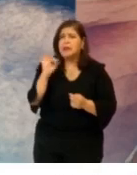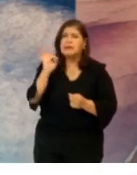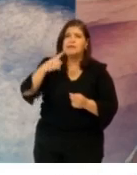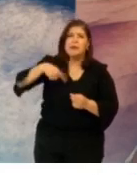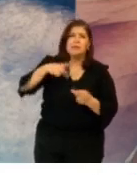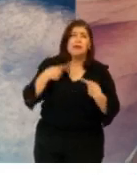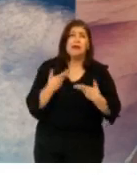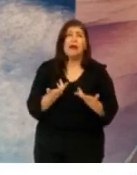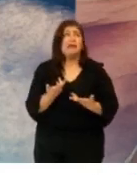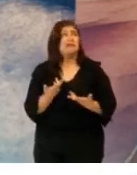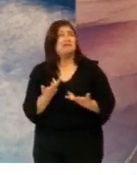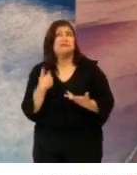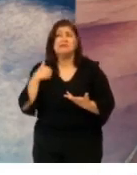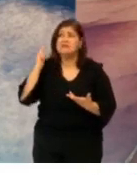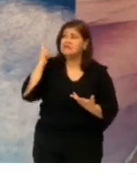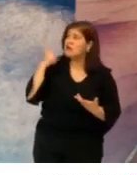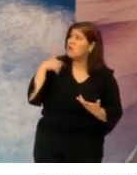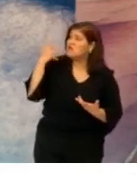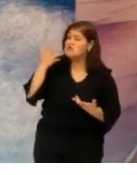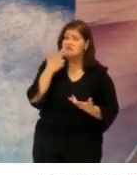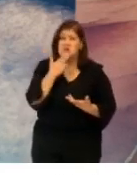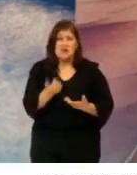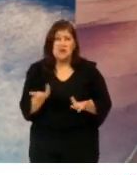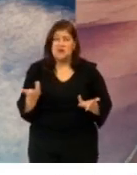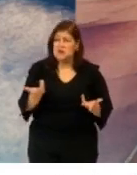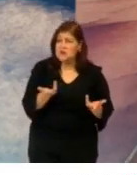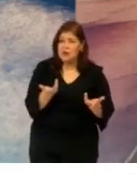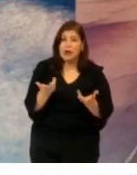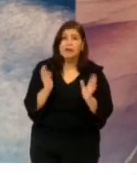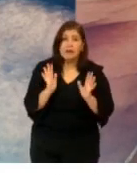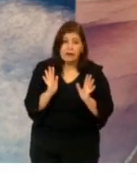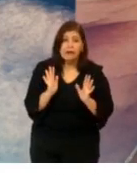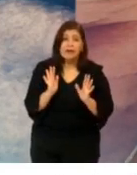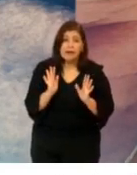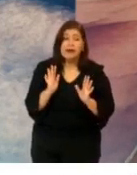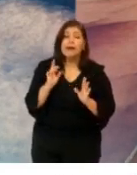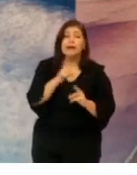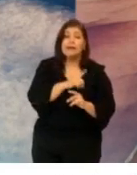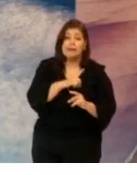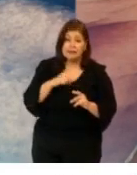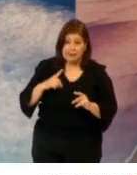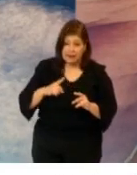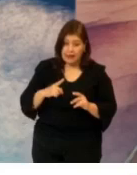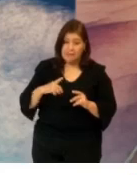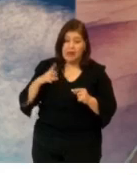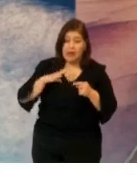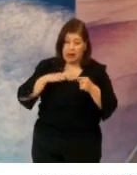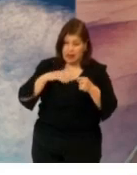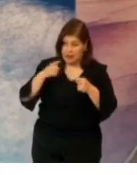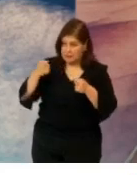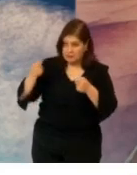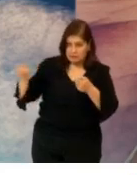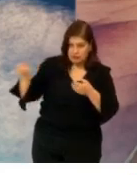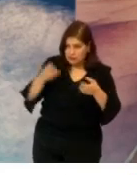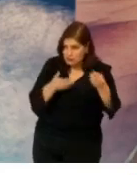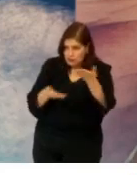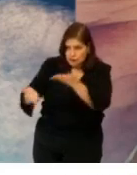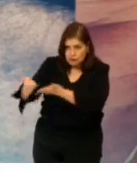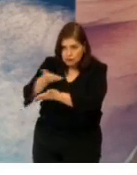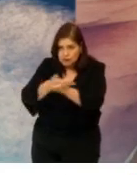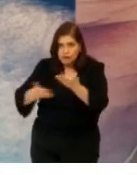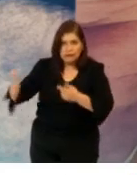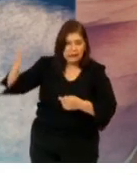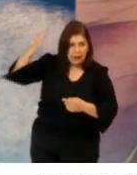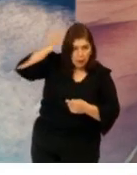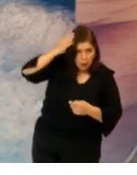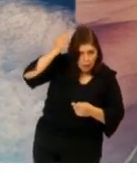desesperanza, pero también, y creo que hay argumentos suficientes para decirlo, hay síntomas en esta conversación, en estos